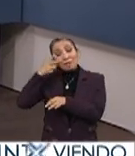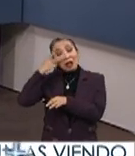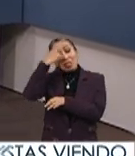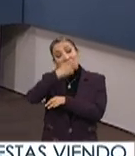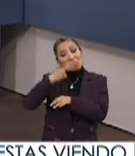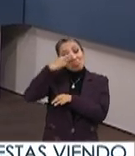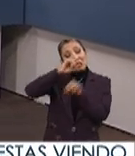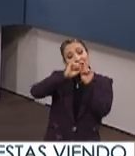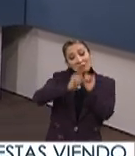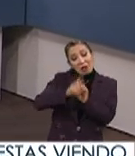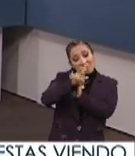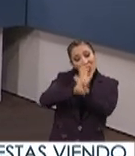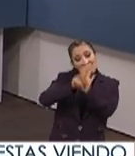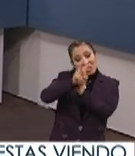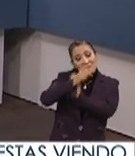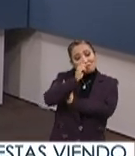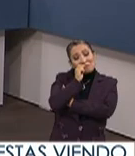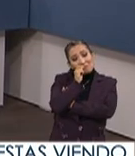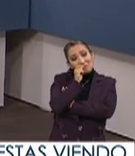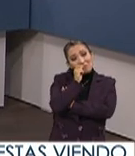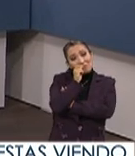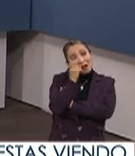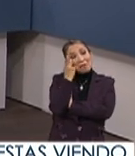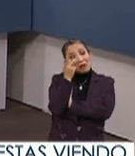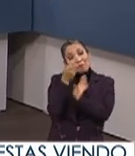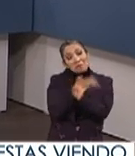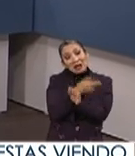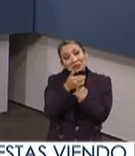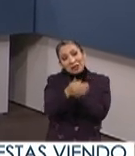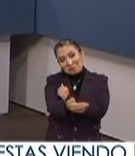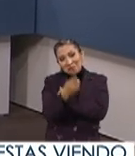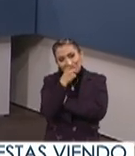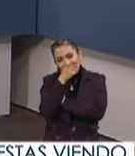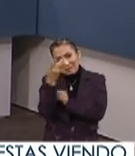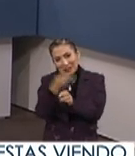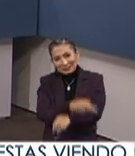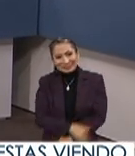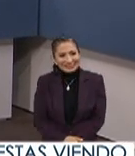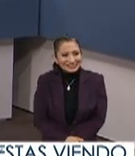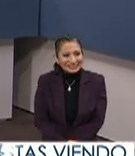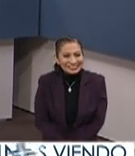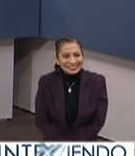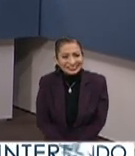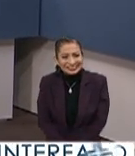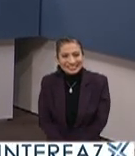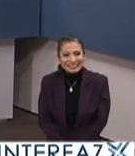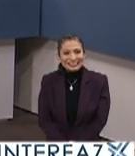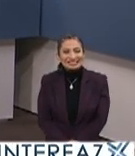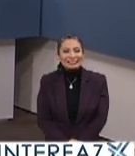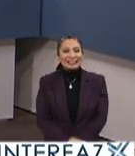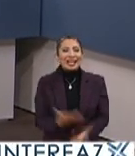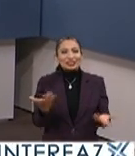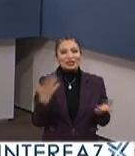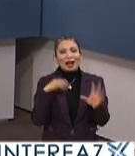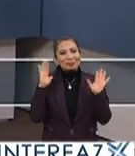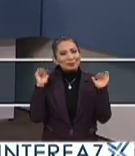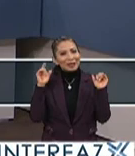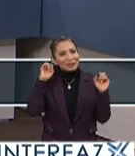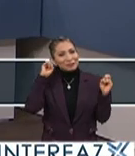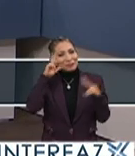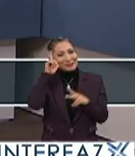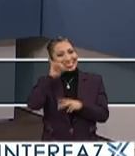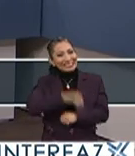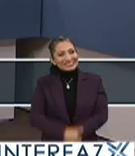revisar en el sistema de video arbitraje y pues ahorita en unos momentos más les dirán cómo va el partido. Y yo con eso me despido, nos vemos